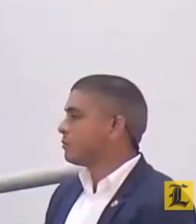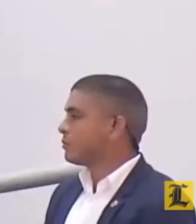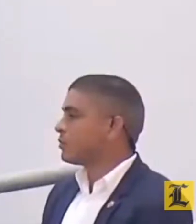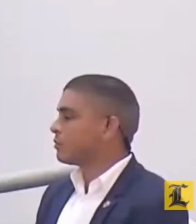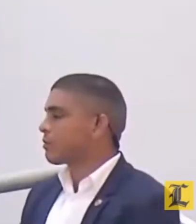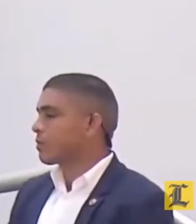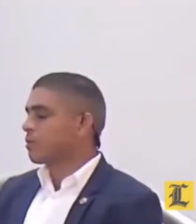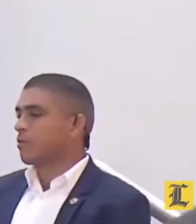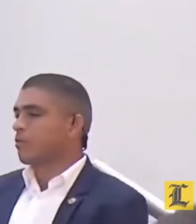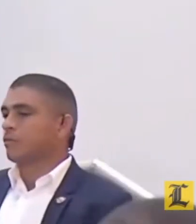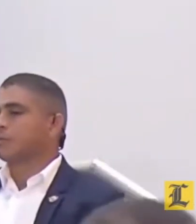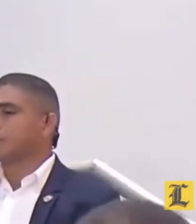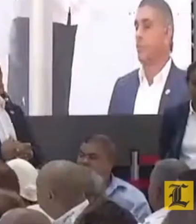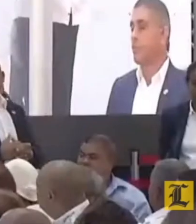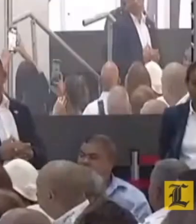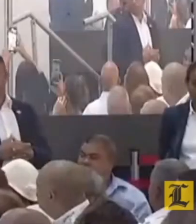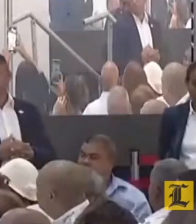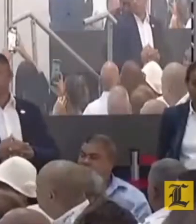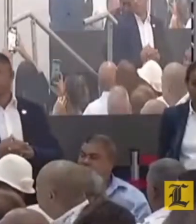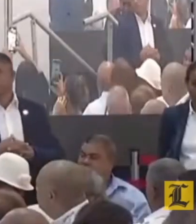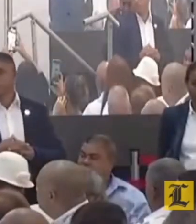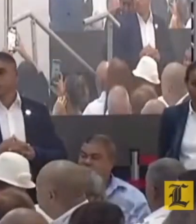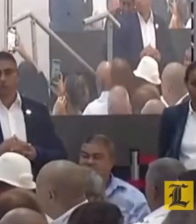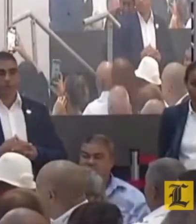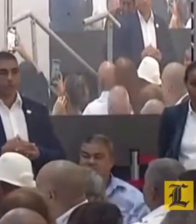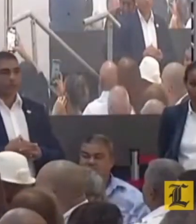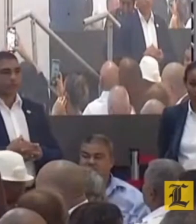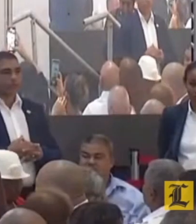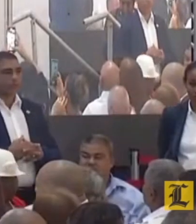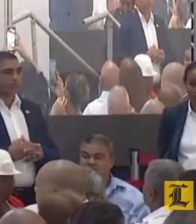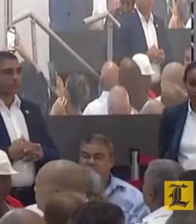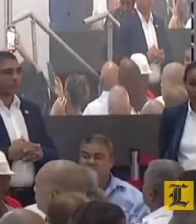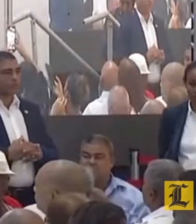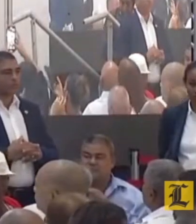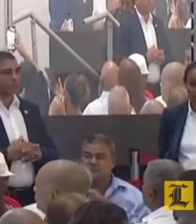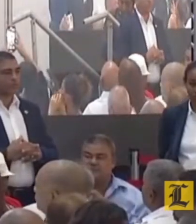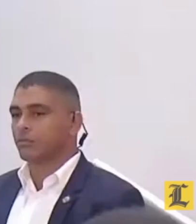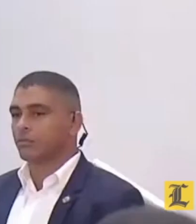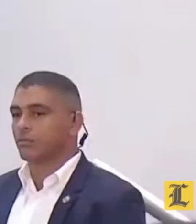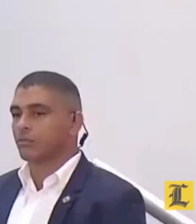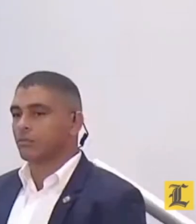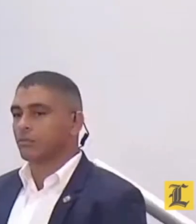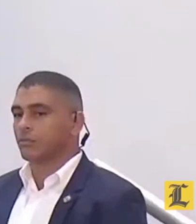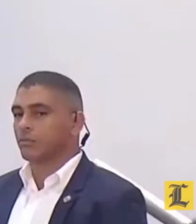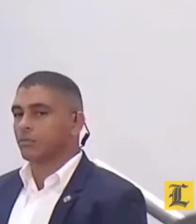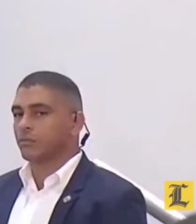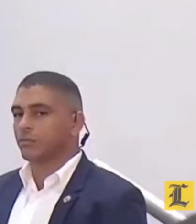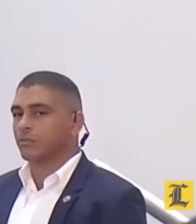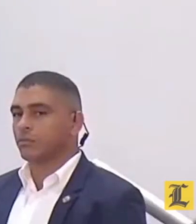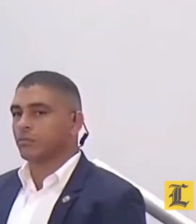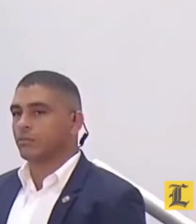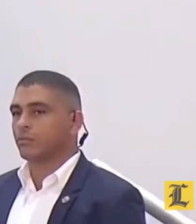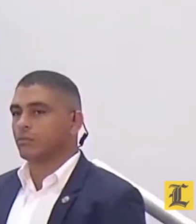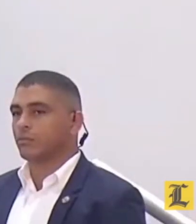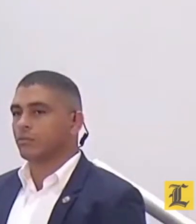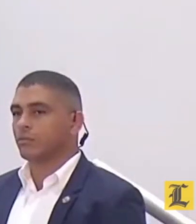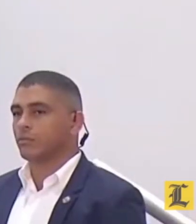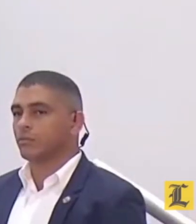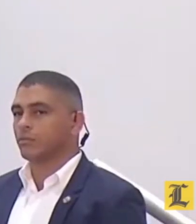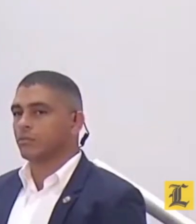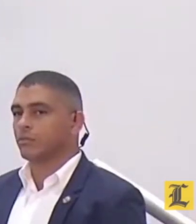Porque ustedes saben que los dominicanos somos familiares. Y es muy importante para los dominicanos y los dominicanos estar con nuestras